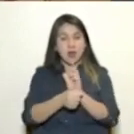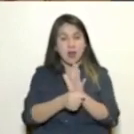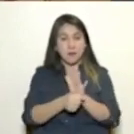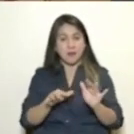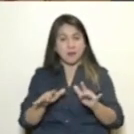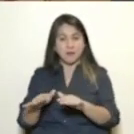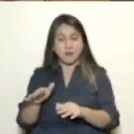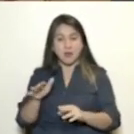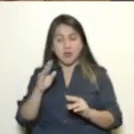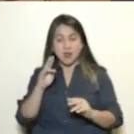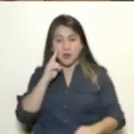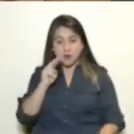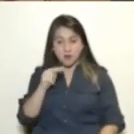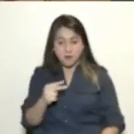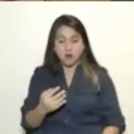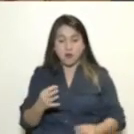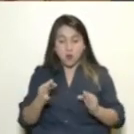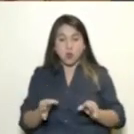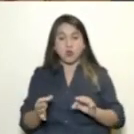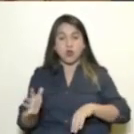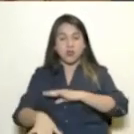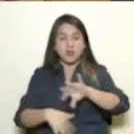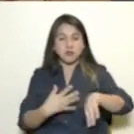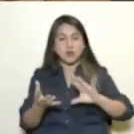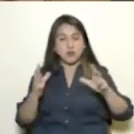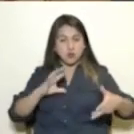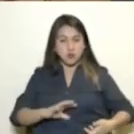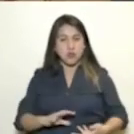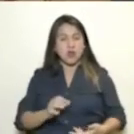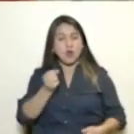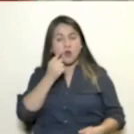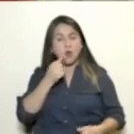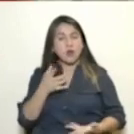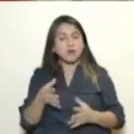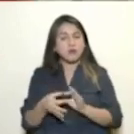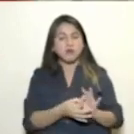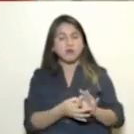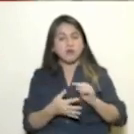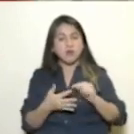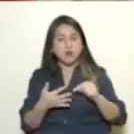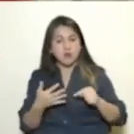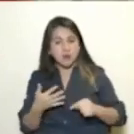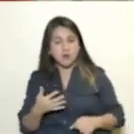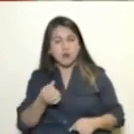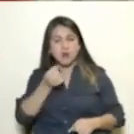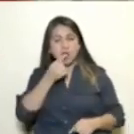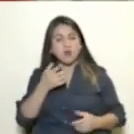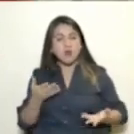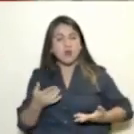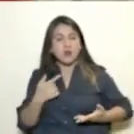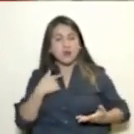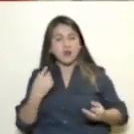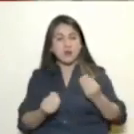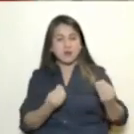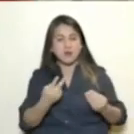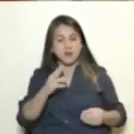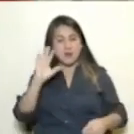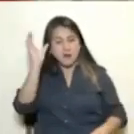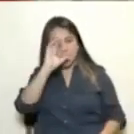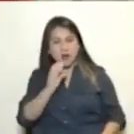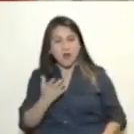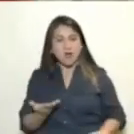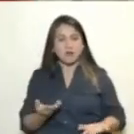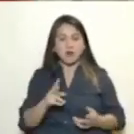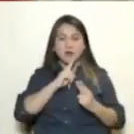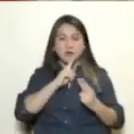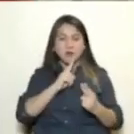encontró en el desorden mundial total. ¿Cuáles son las causas? ¿Y cuál es la posibilidad de buscar una